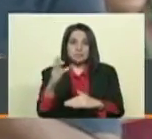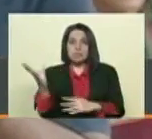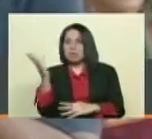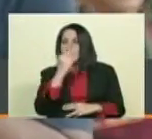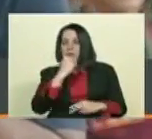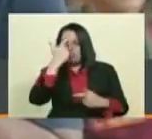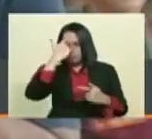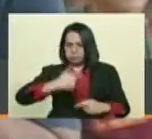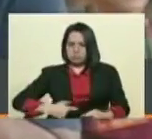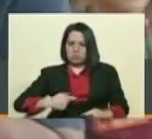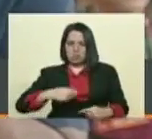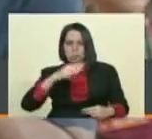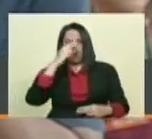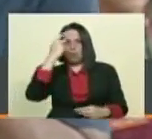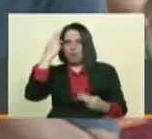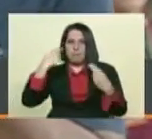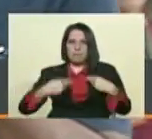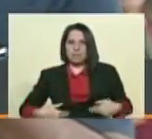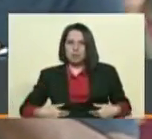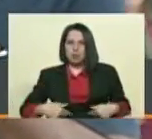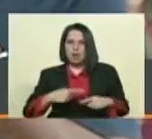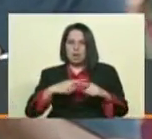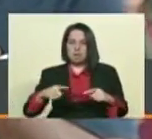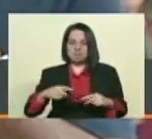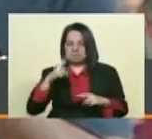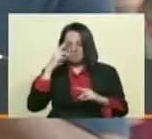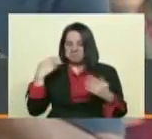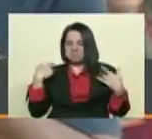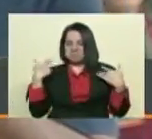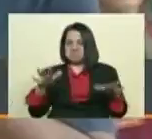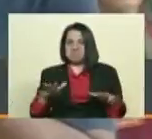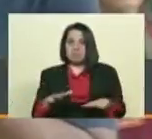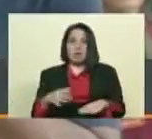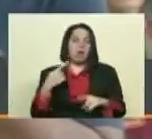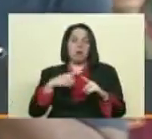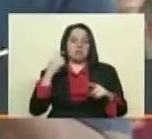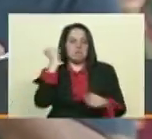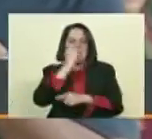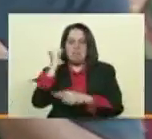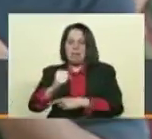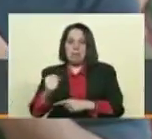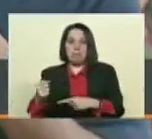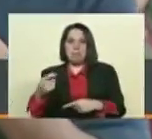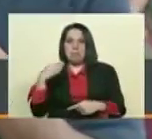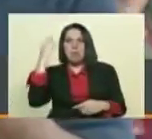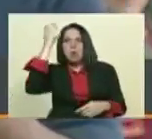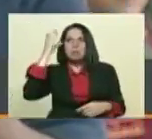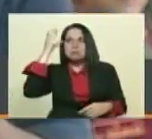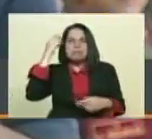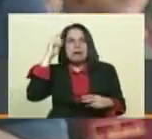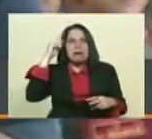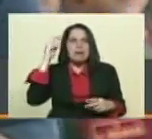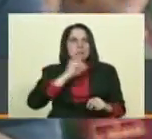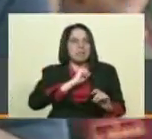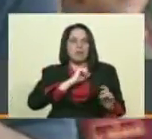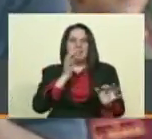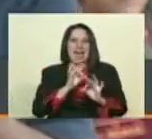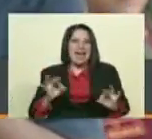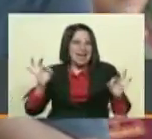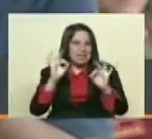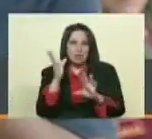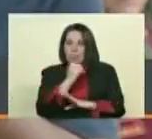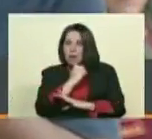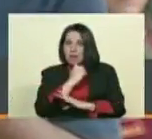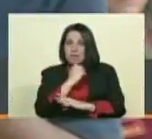otra persona como un ser humano, la posibilidad de hacerle daño a otras personas sin ningún tipo de remordimiento, de hacerse daño a sí